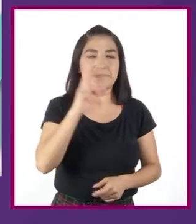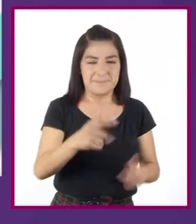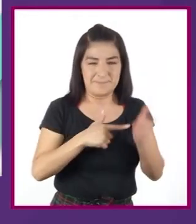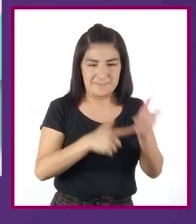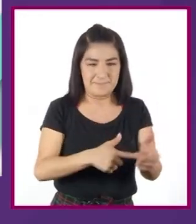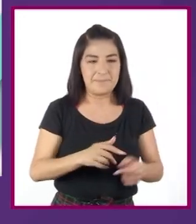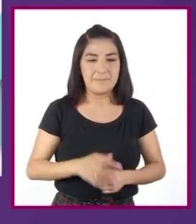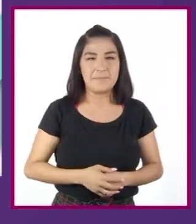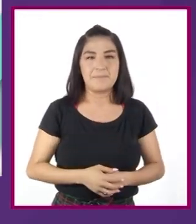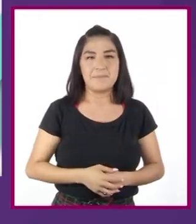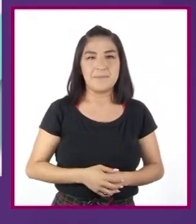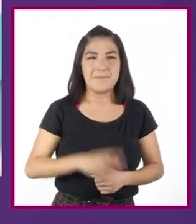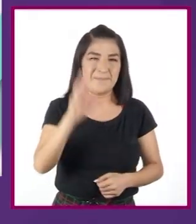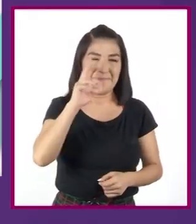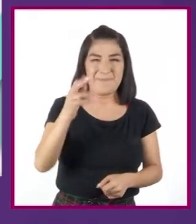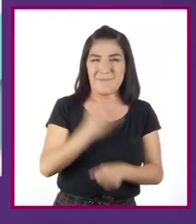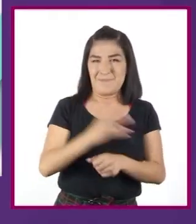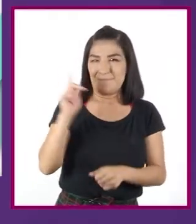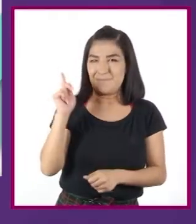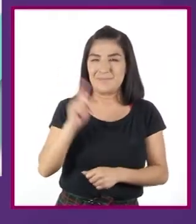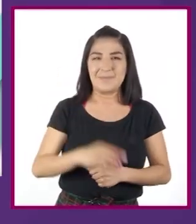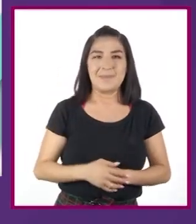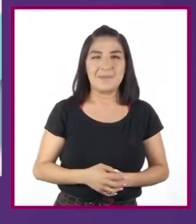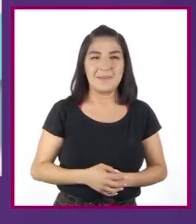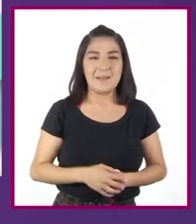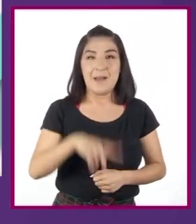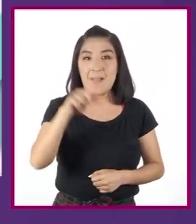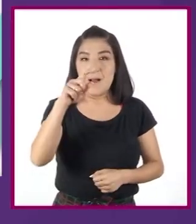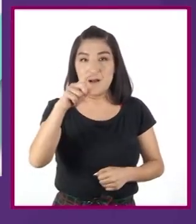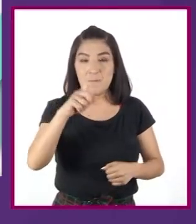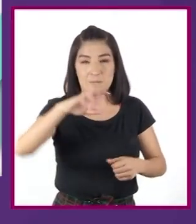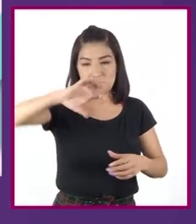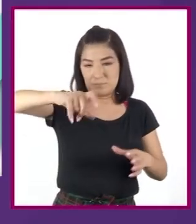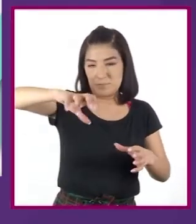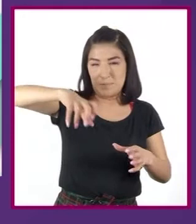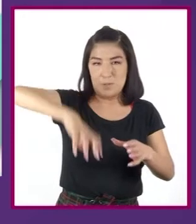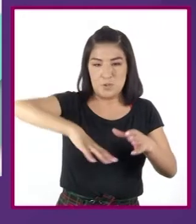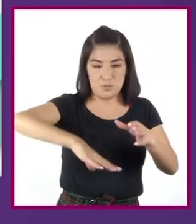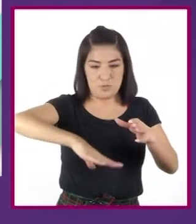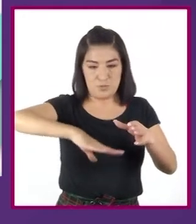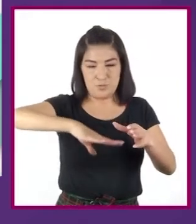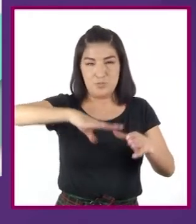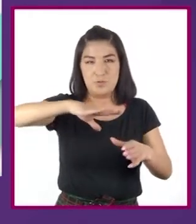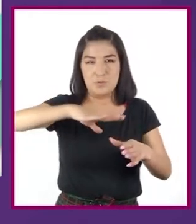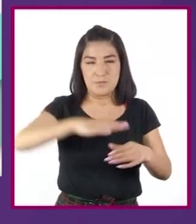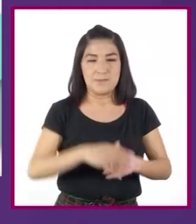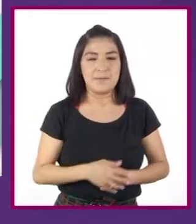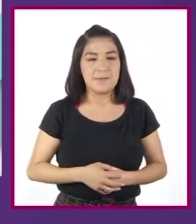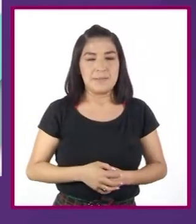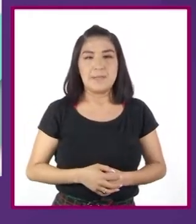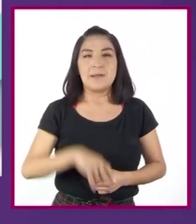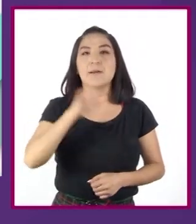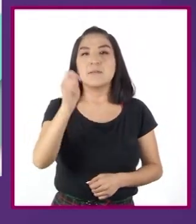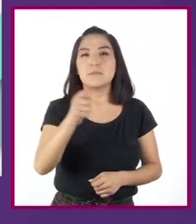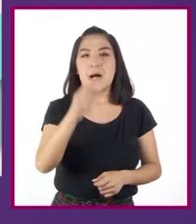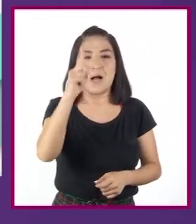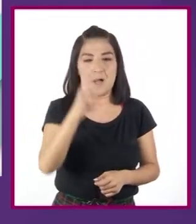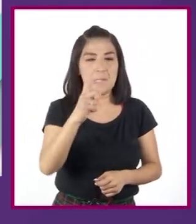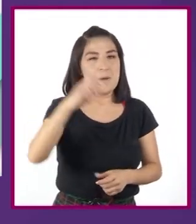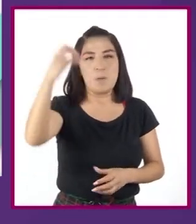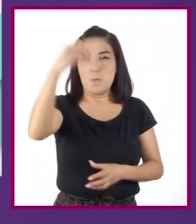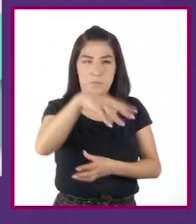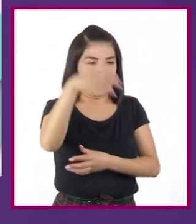El recipiente que se presenta se va a llenar con agua de la llave. De ella sale una cantidad constante de